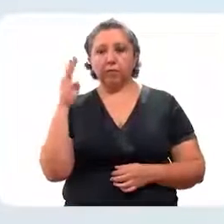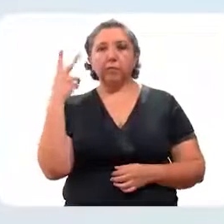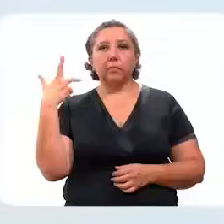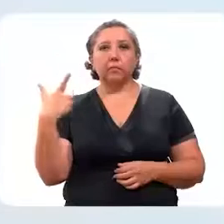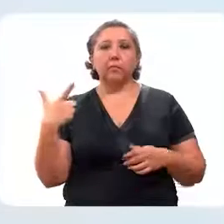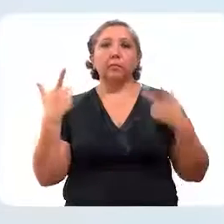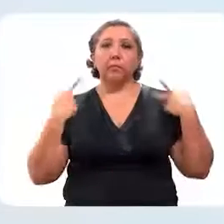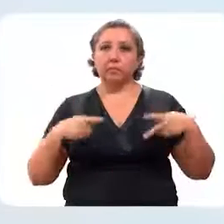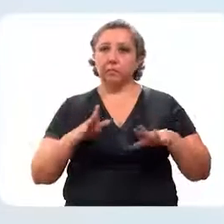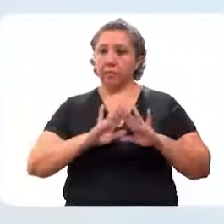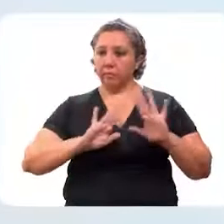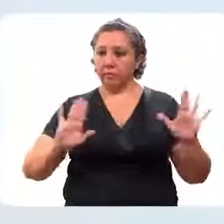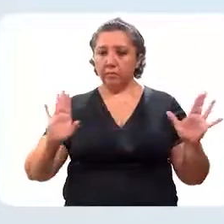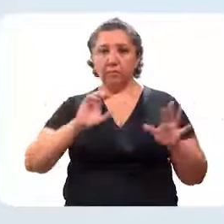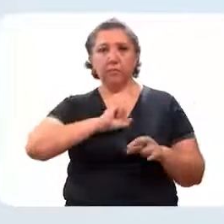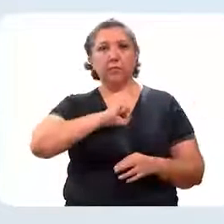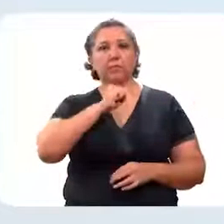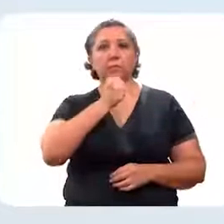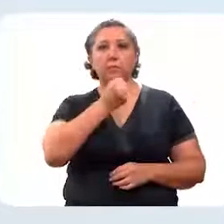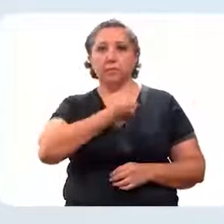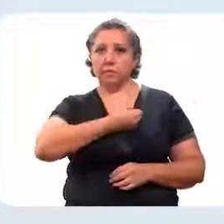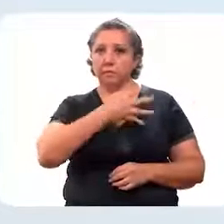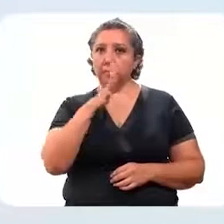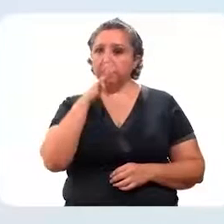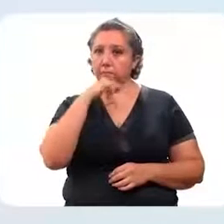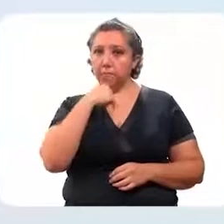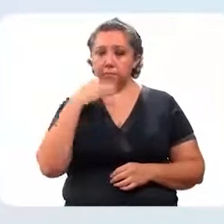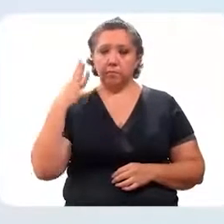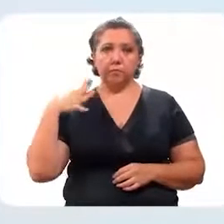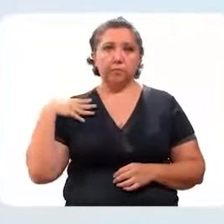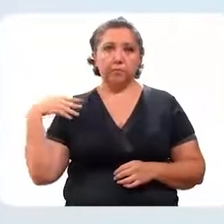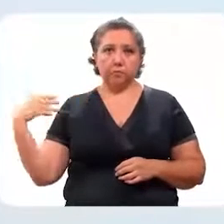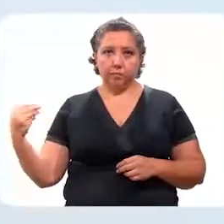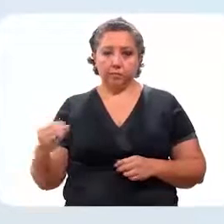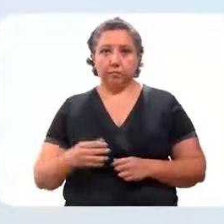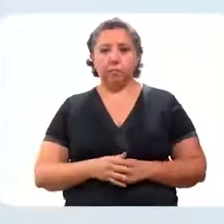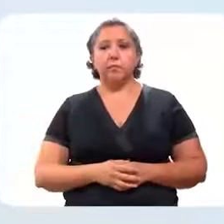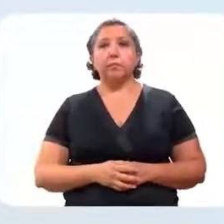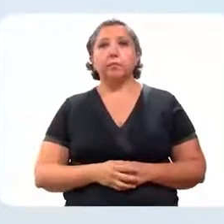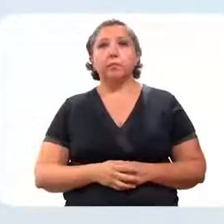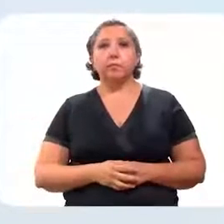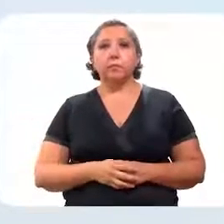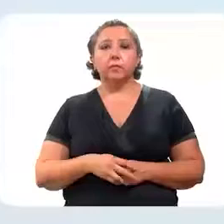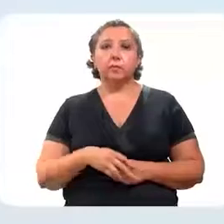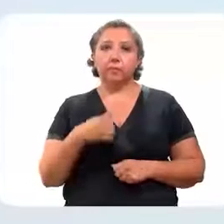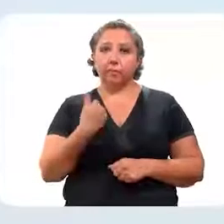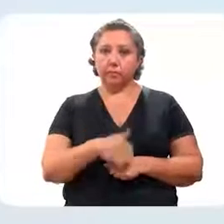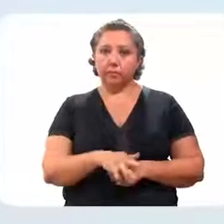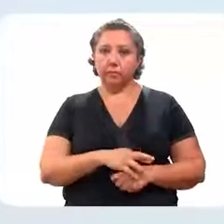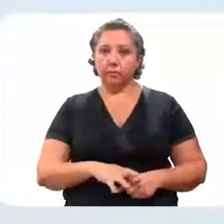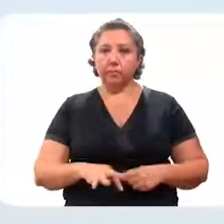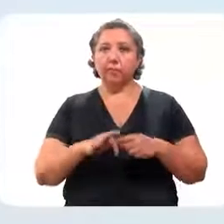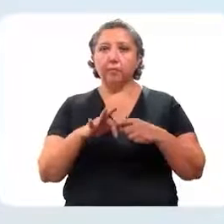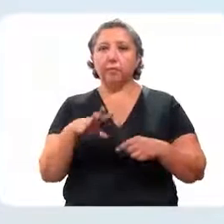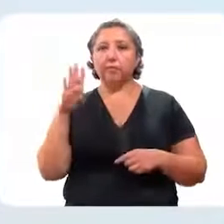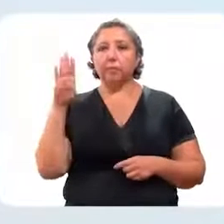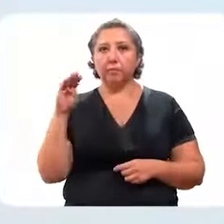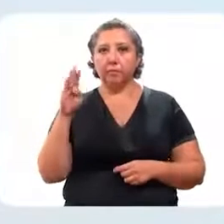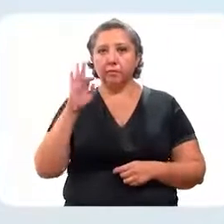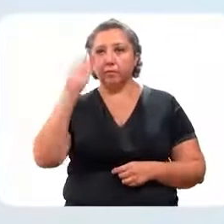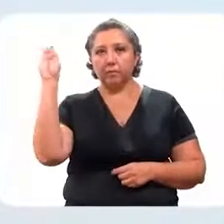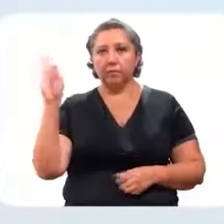71,197 pacientes ya se recuperaron, no presentan síntomas ni pueden contagiar. Esta cifra representa